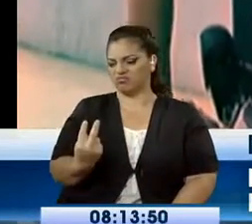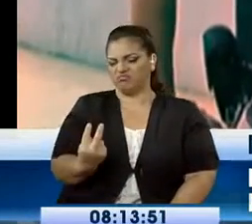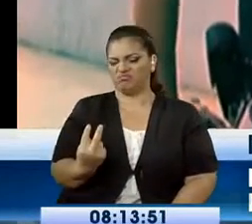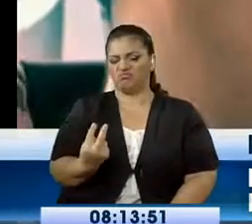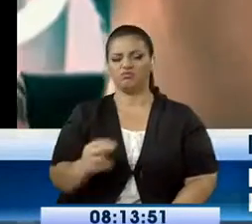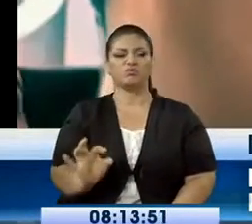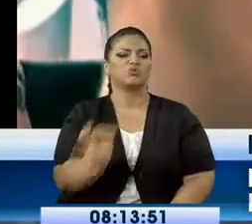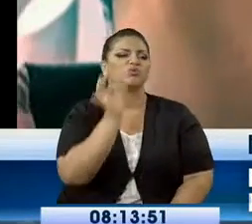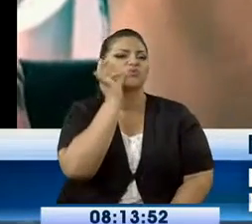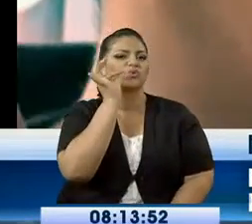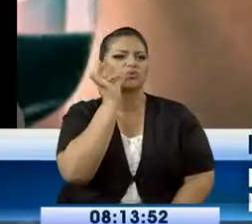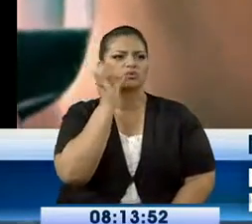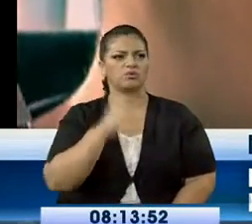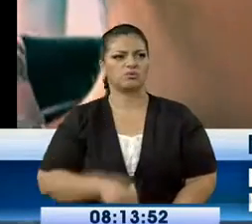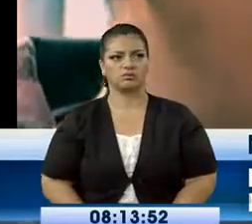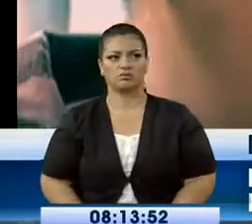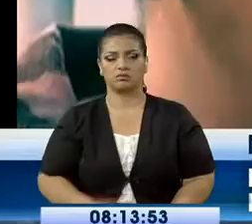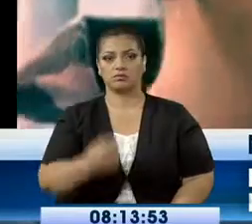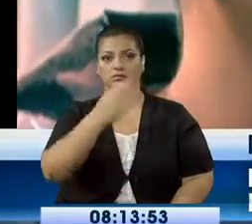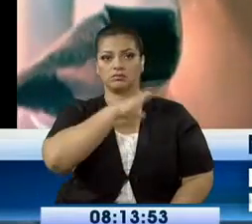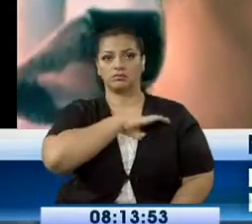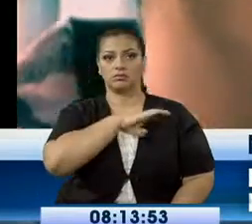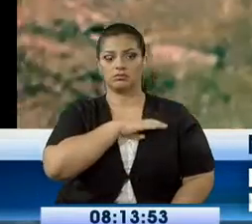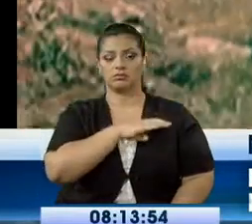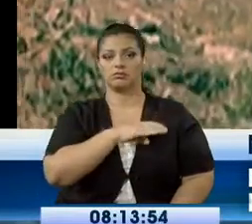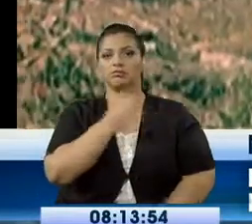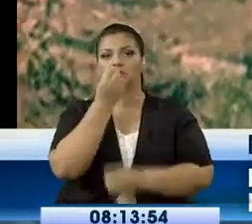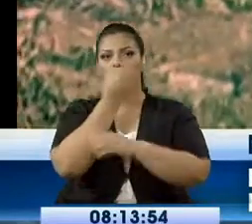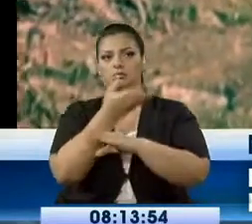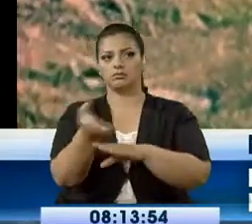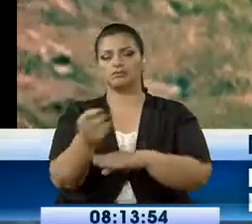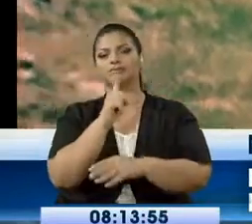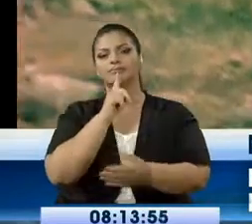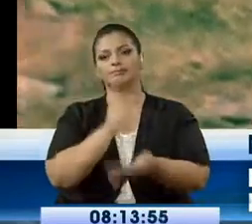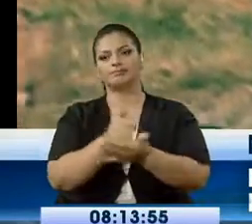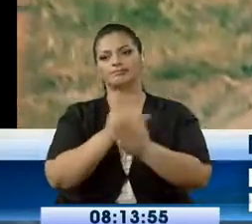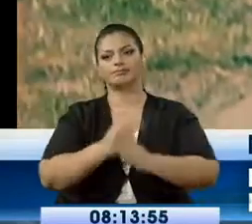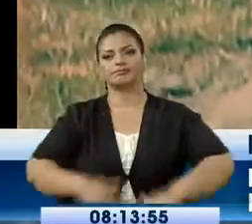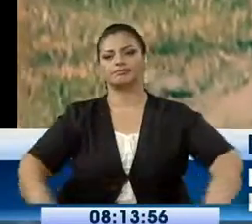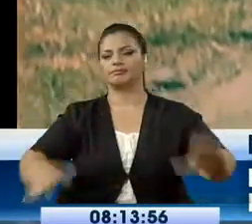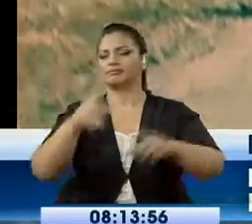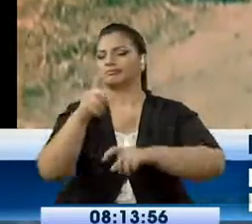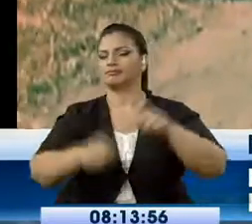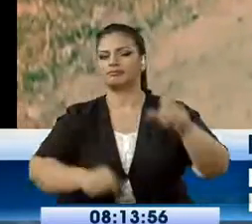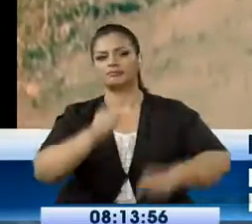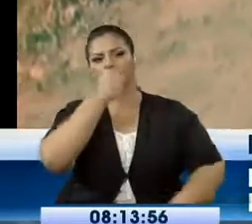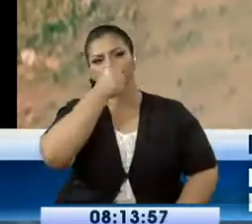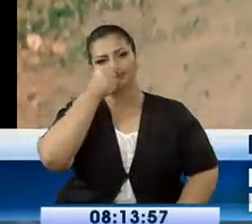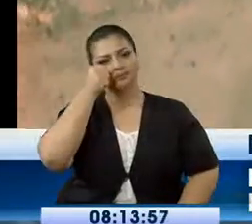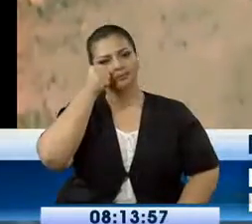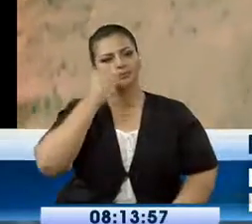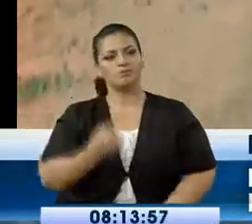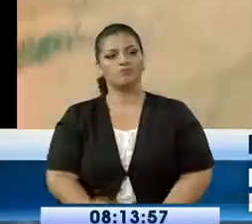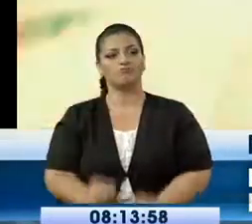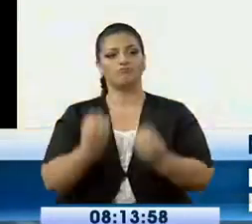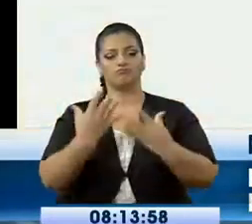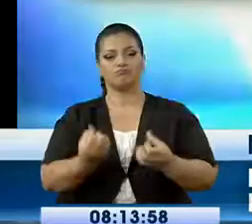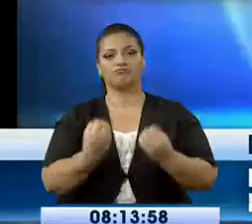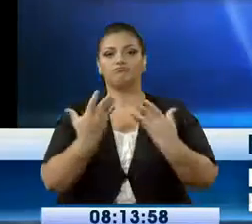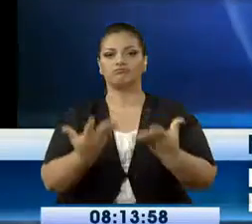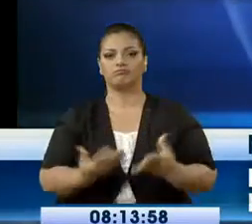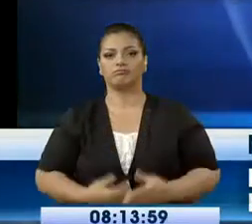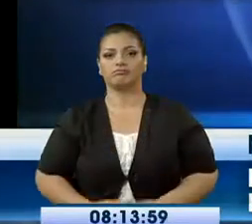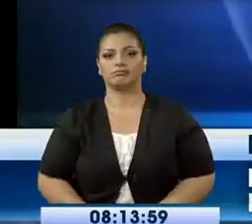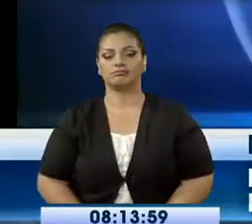Sinaí nos indica que, en efecto, existe un problema grave de consumo de droga en el sector, que incide en el cometimiento de delitos.